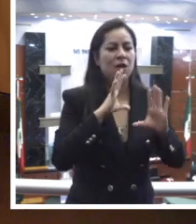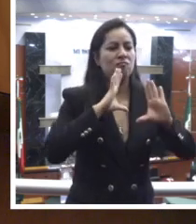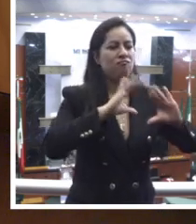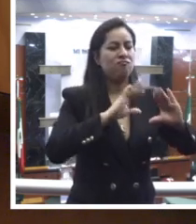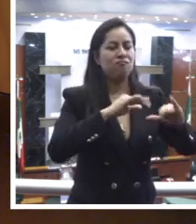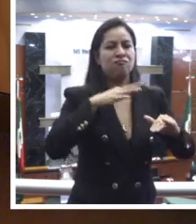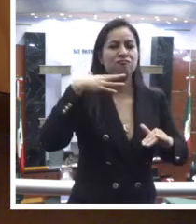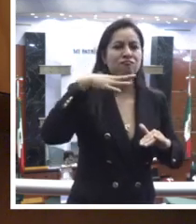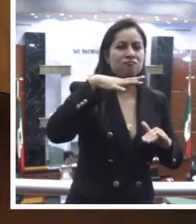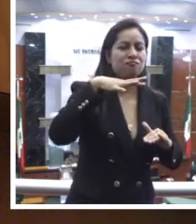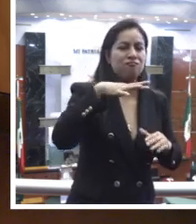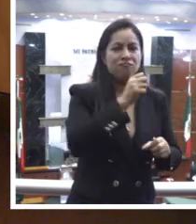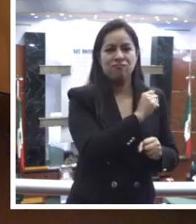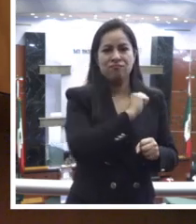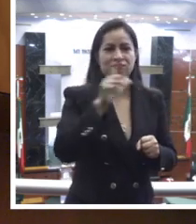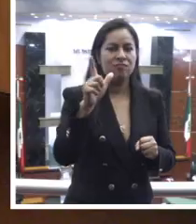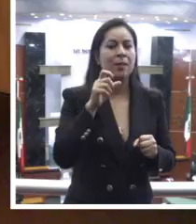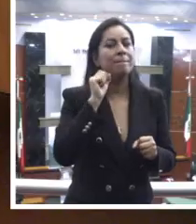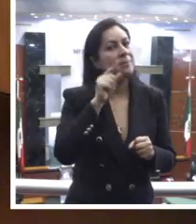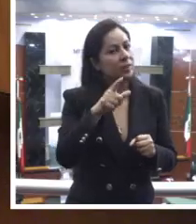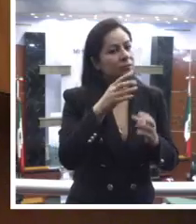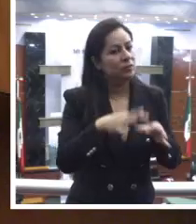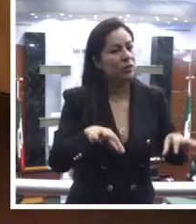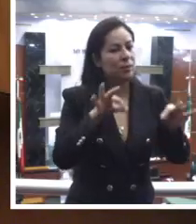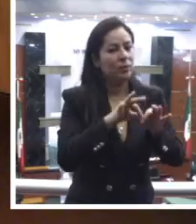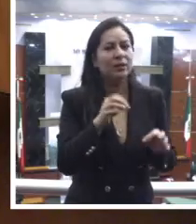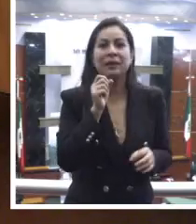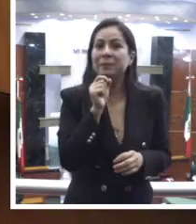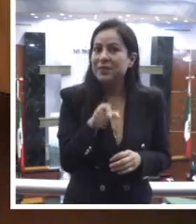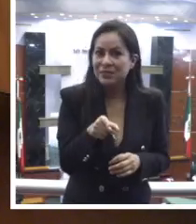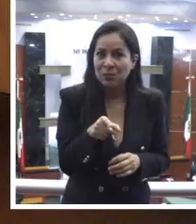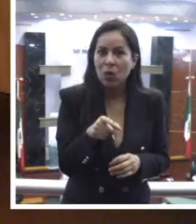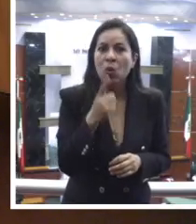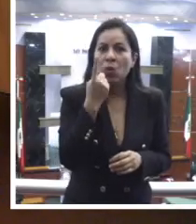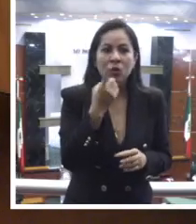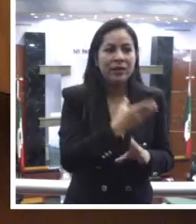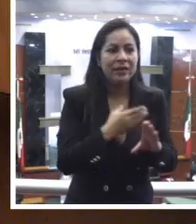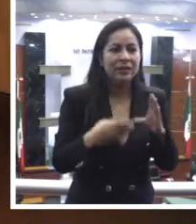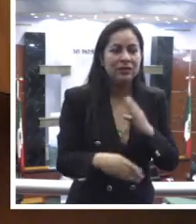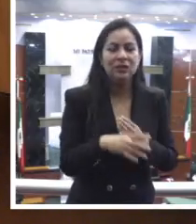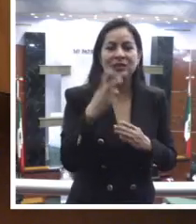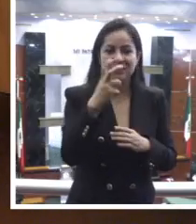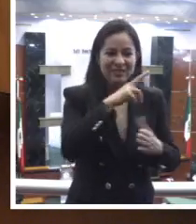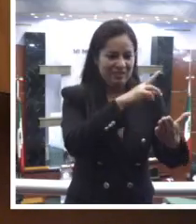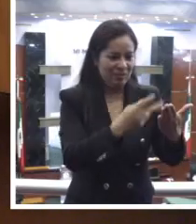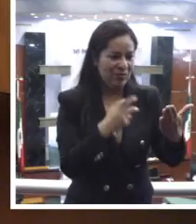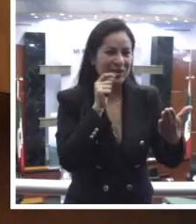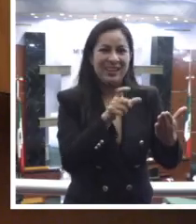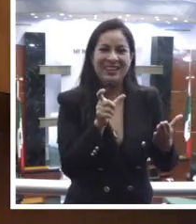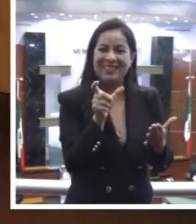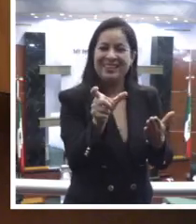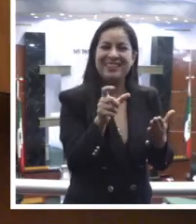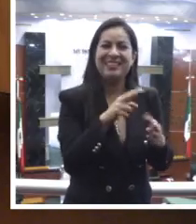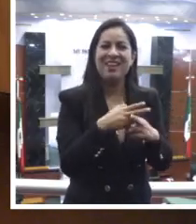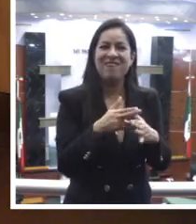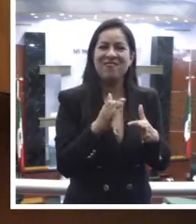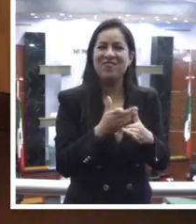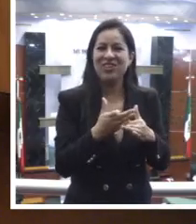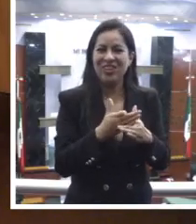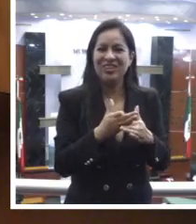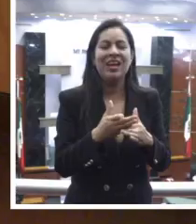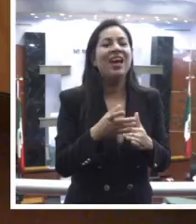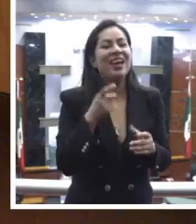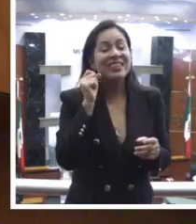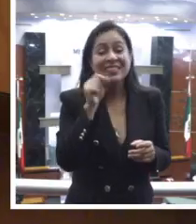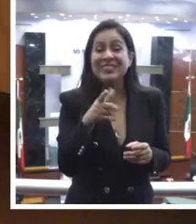adultos y formación profesional también son cruciales. Que, por cierto, uno de los componentes de este programa, la tarjeta violeta, lleva